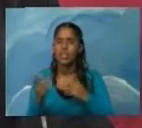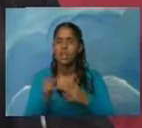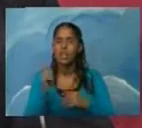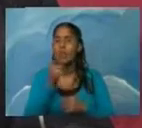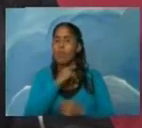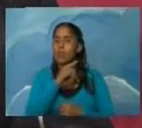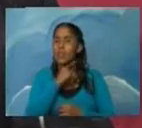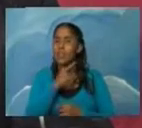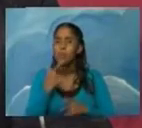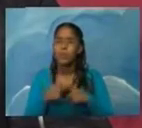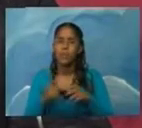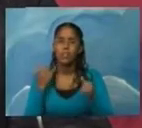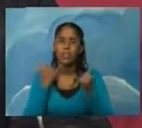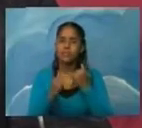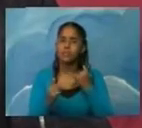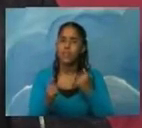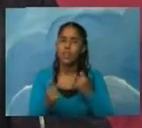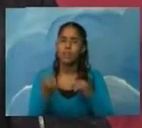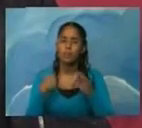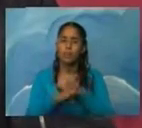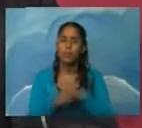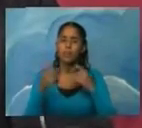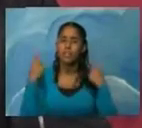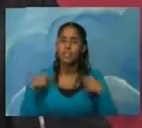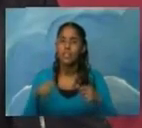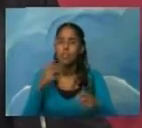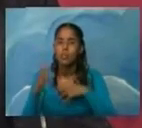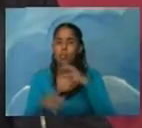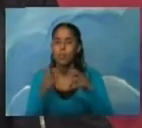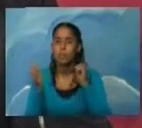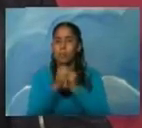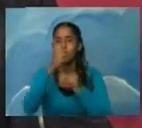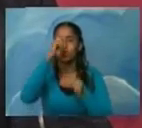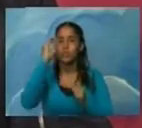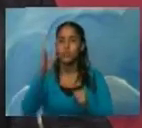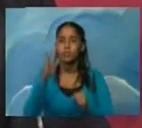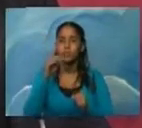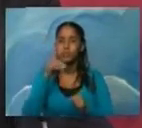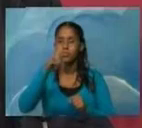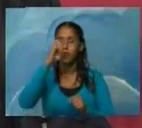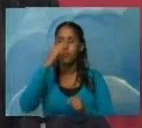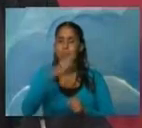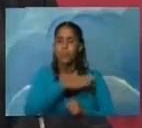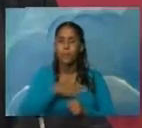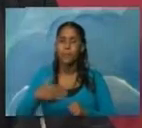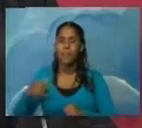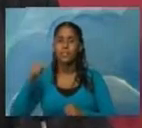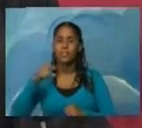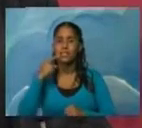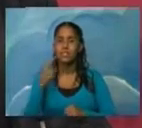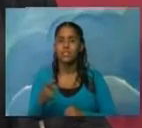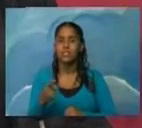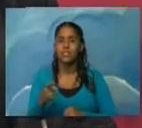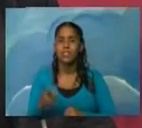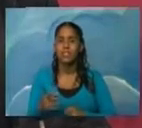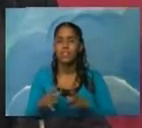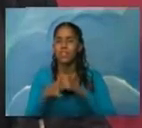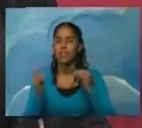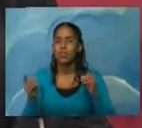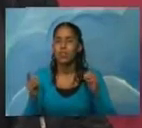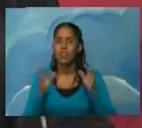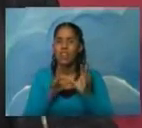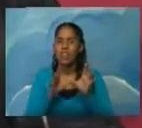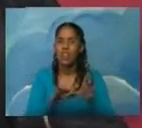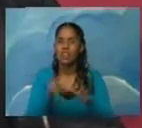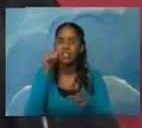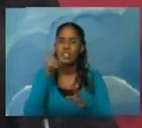dañan, pero que al final vamos a tener problemas con Dios. Entonces, eso es lo que Dios quiere. Aquí dice que todo insecto alado será